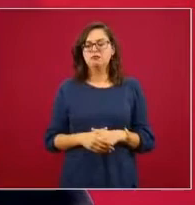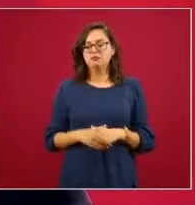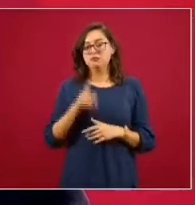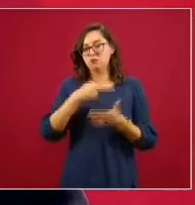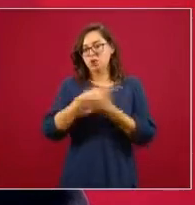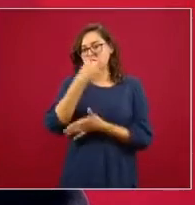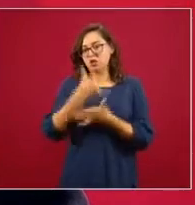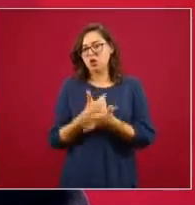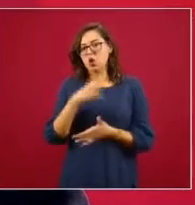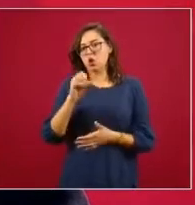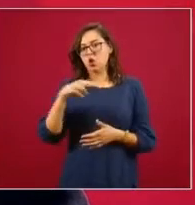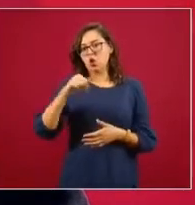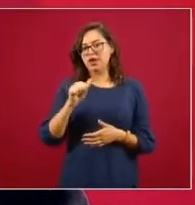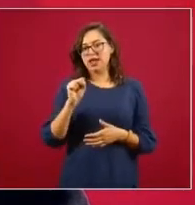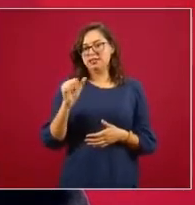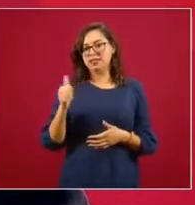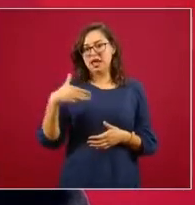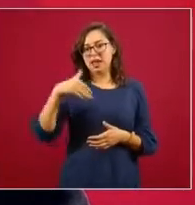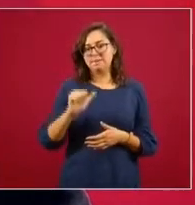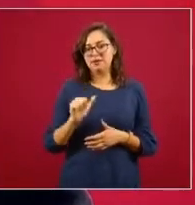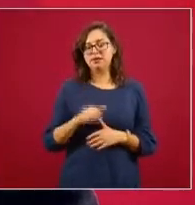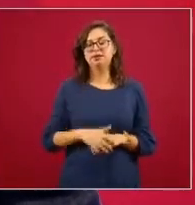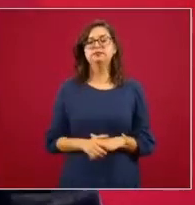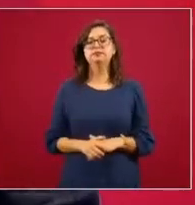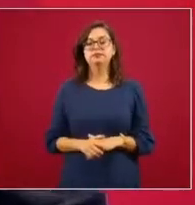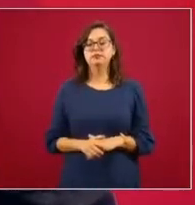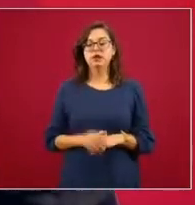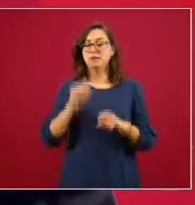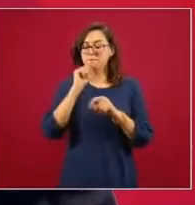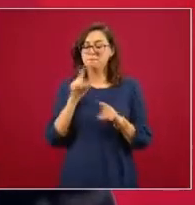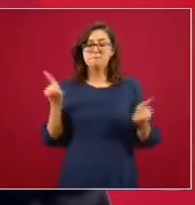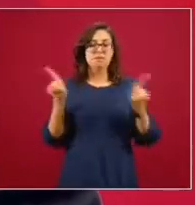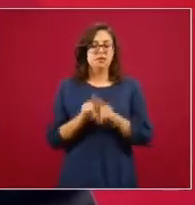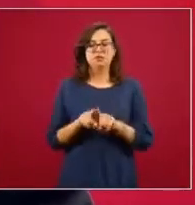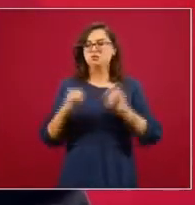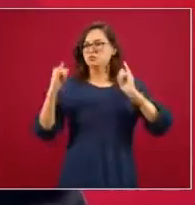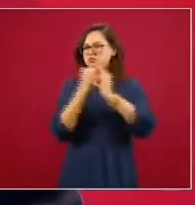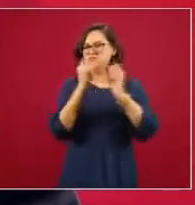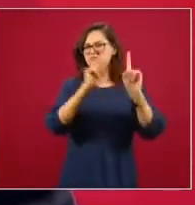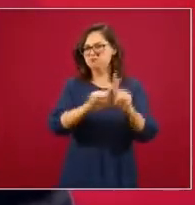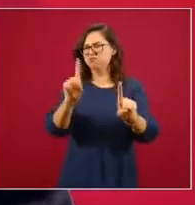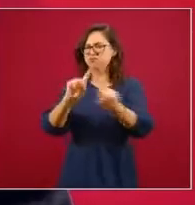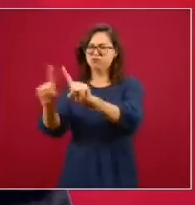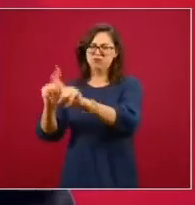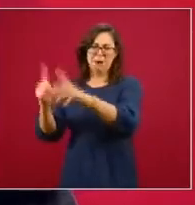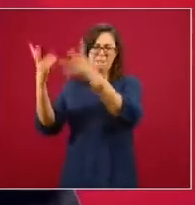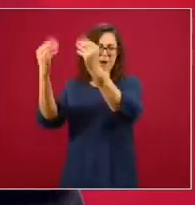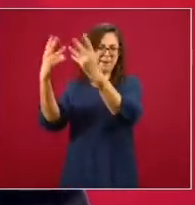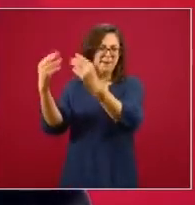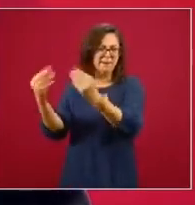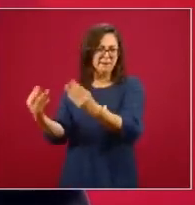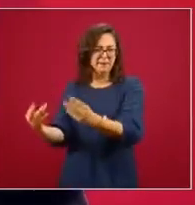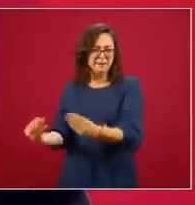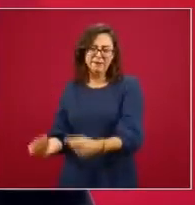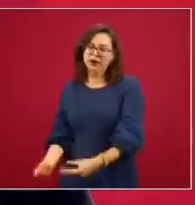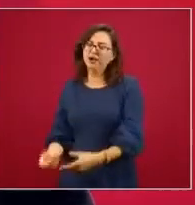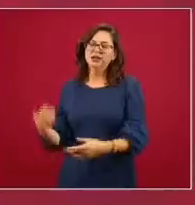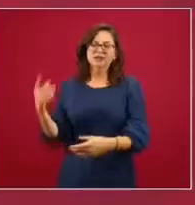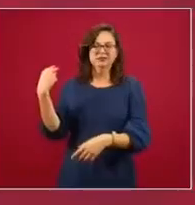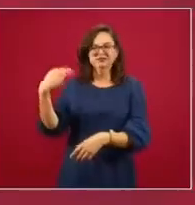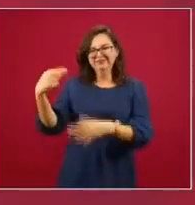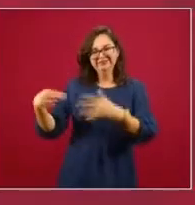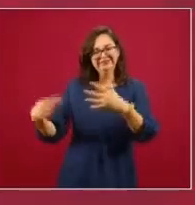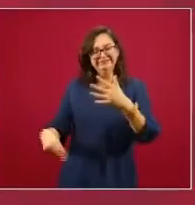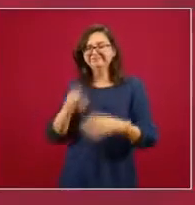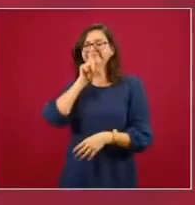la Comisión Nacional de Salud Mental y Adicciones, junto con las otras entidades que hoy no menciono, pero que están presentes, nos ha permitido